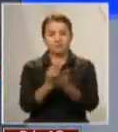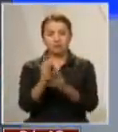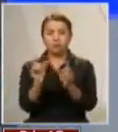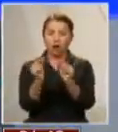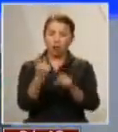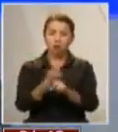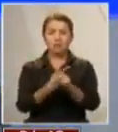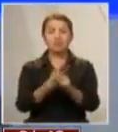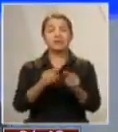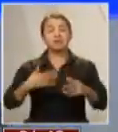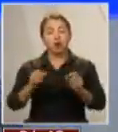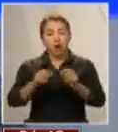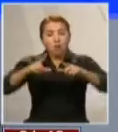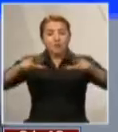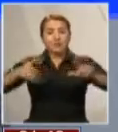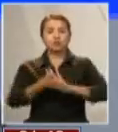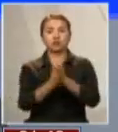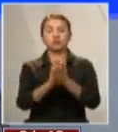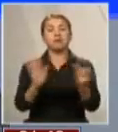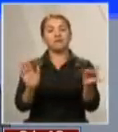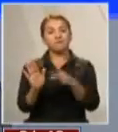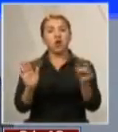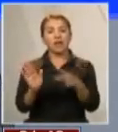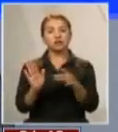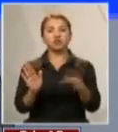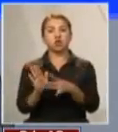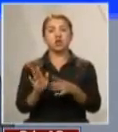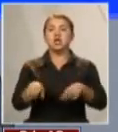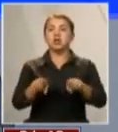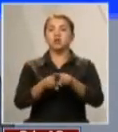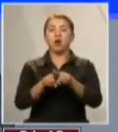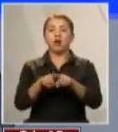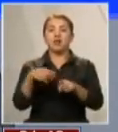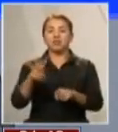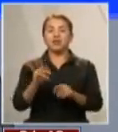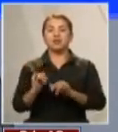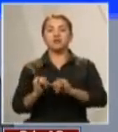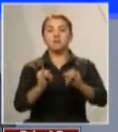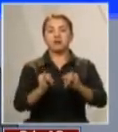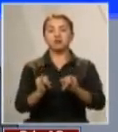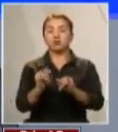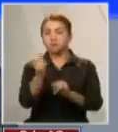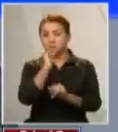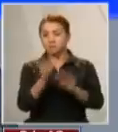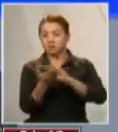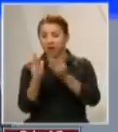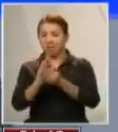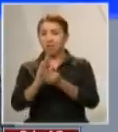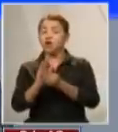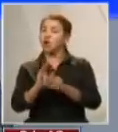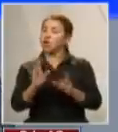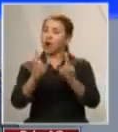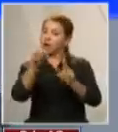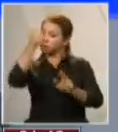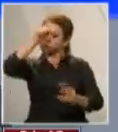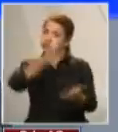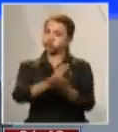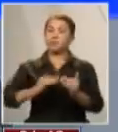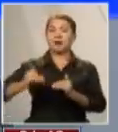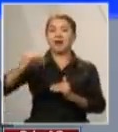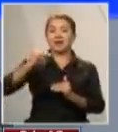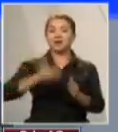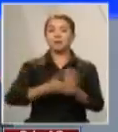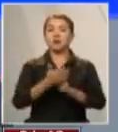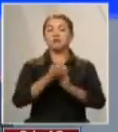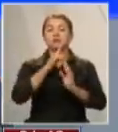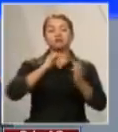ver un tema de aumentar todo lo que sea la violación de la información privilegiada, que tenga penas bastante más altas que las que existen hoy día en Chile. Si alguien